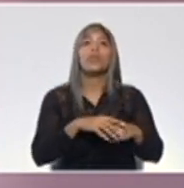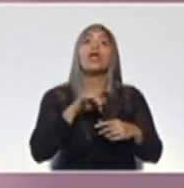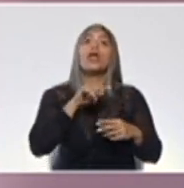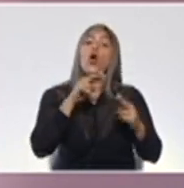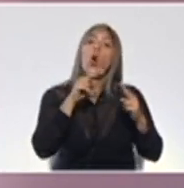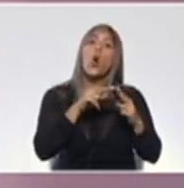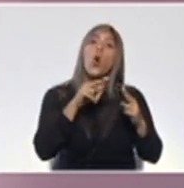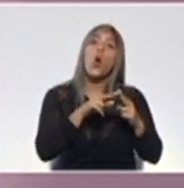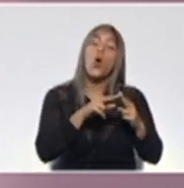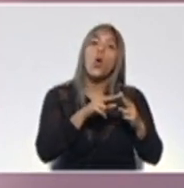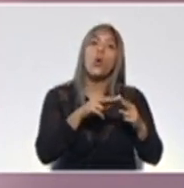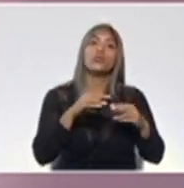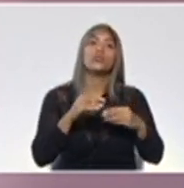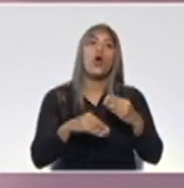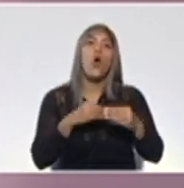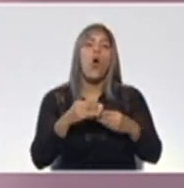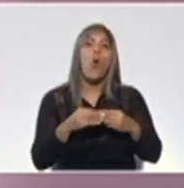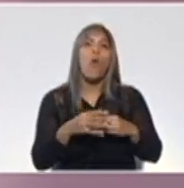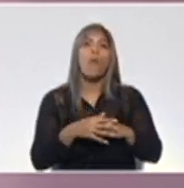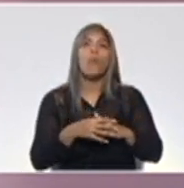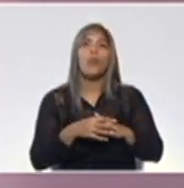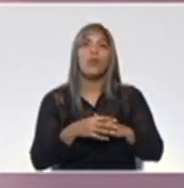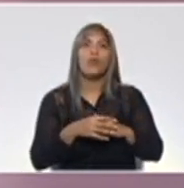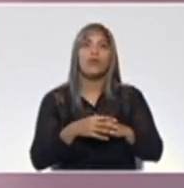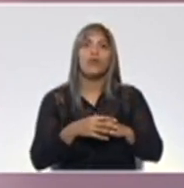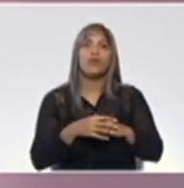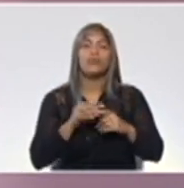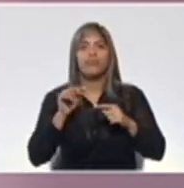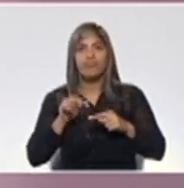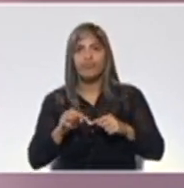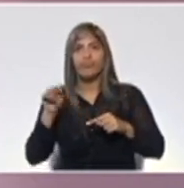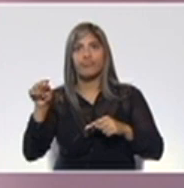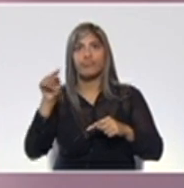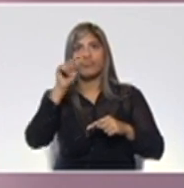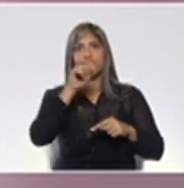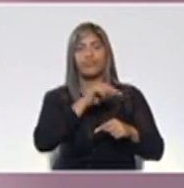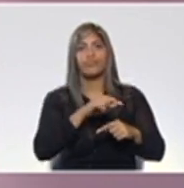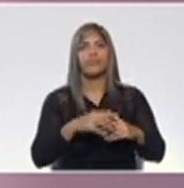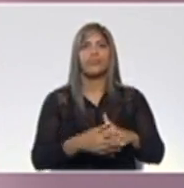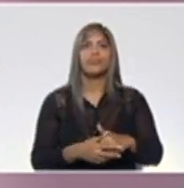les conoce como los vértices.